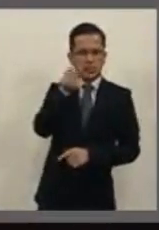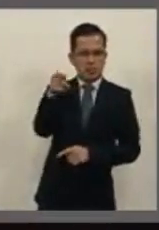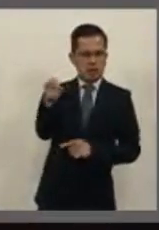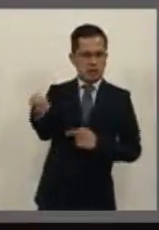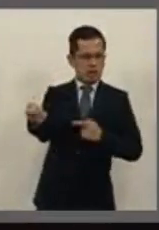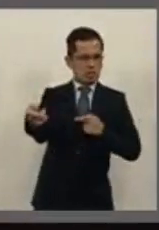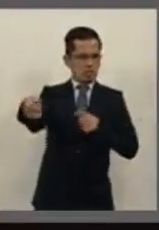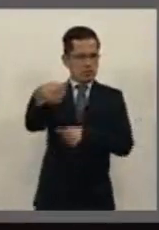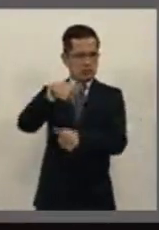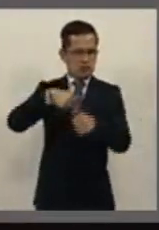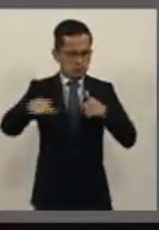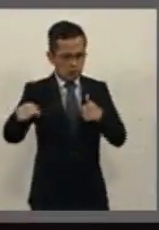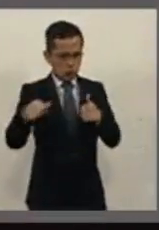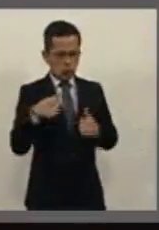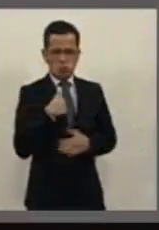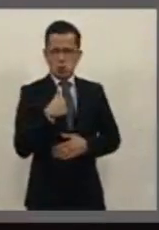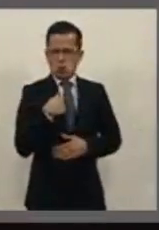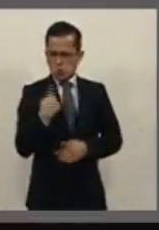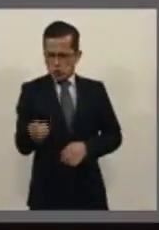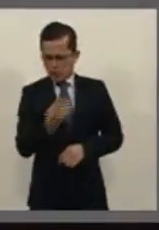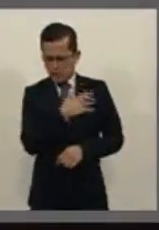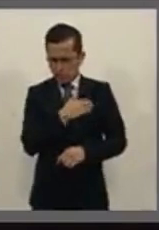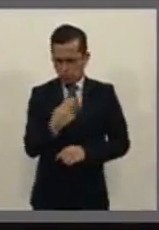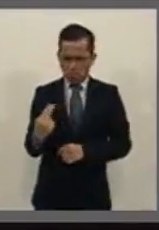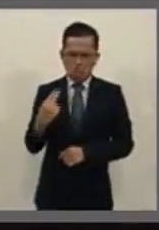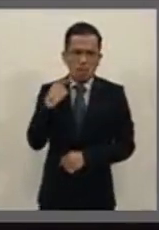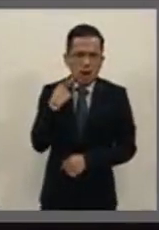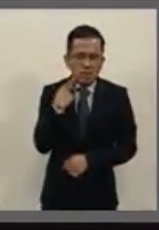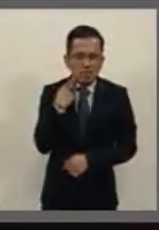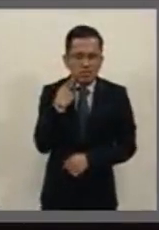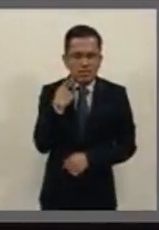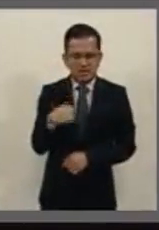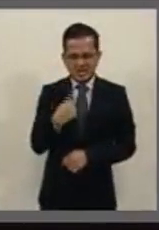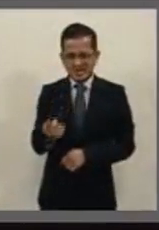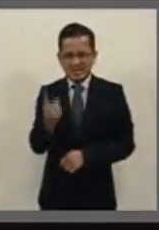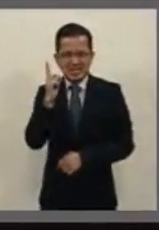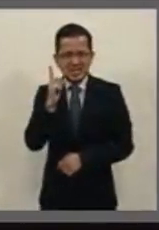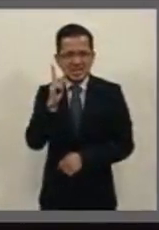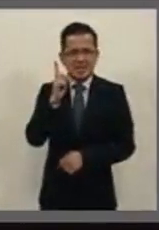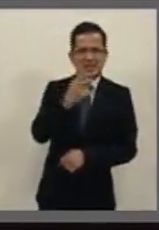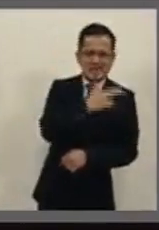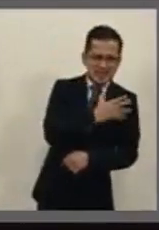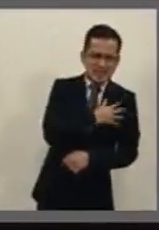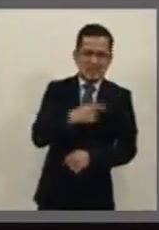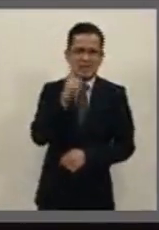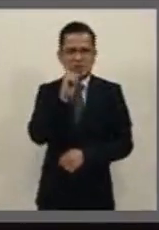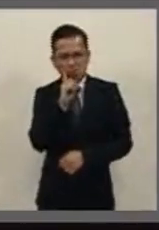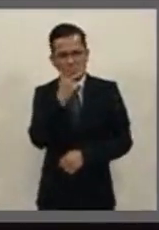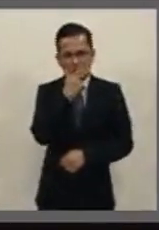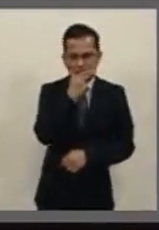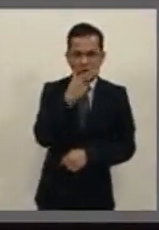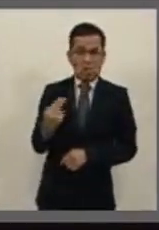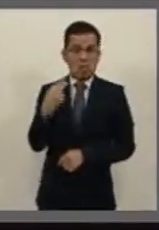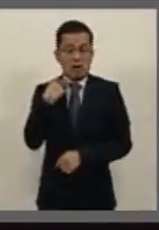más. Que te maten un hijo, una hija, debe ser una prueba durísima,